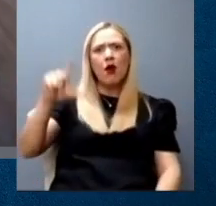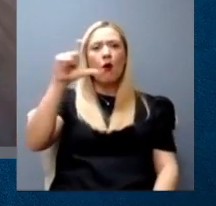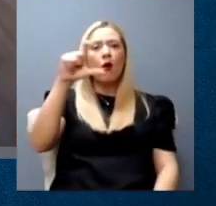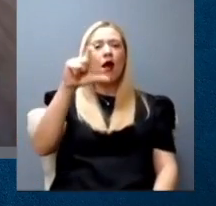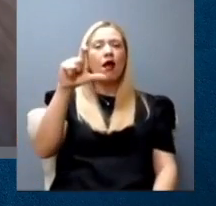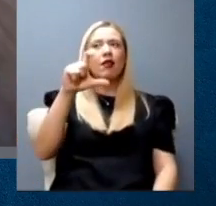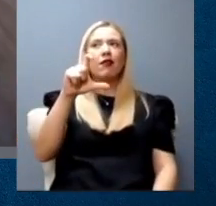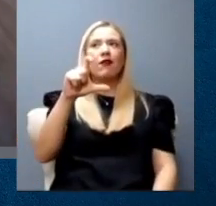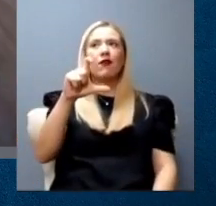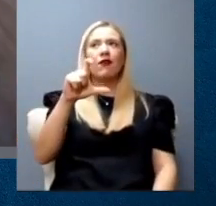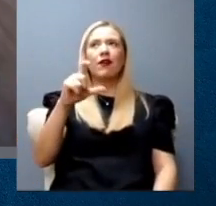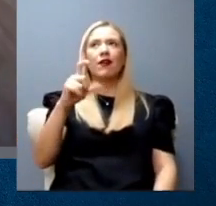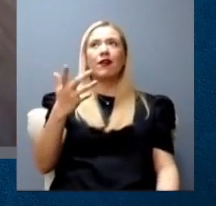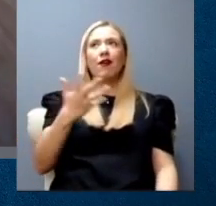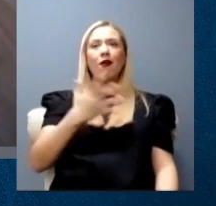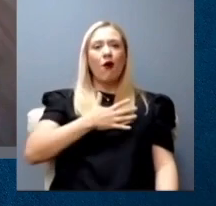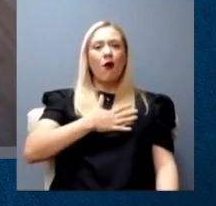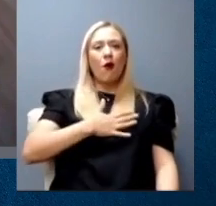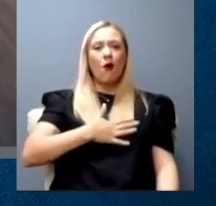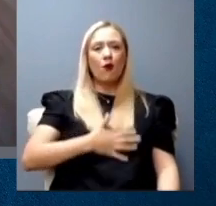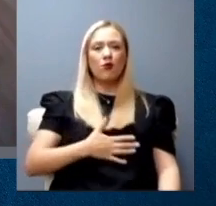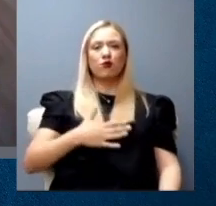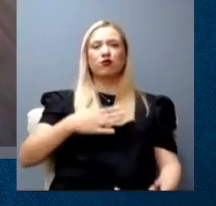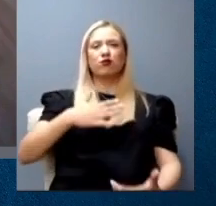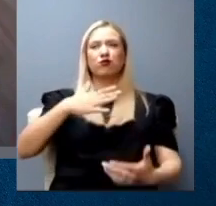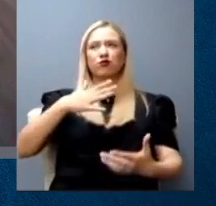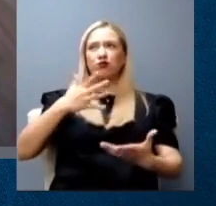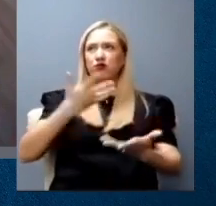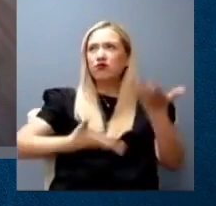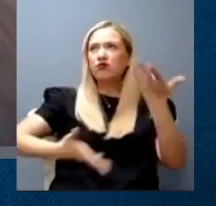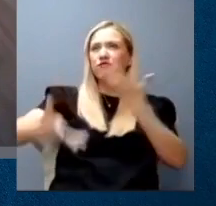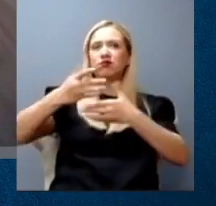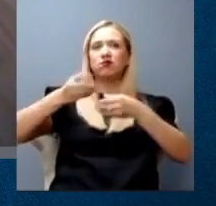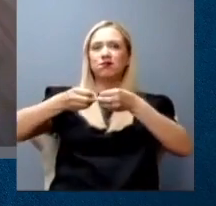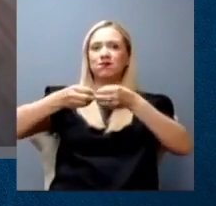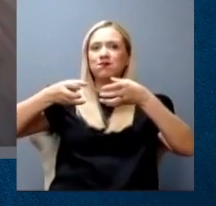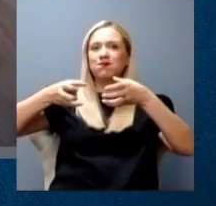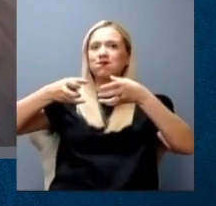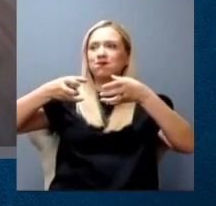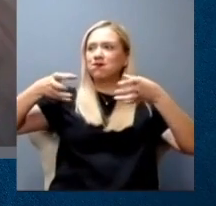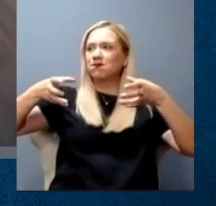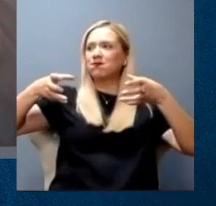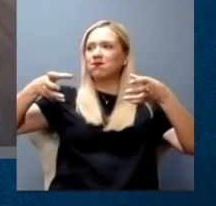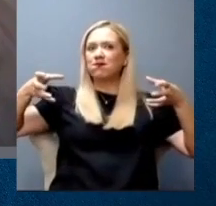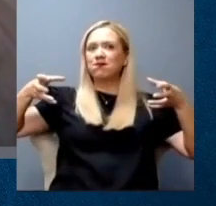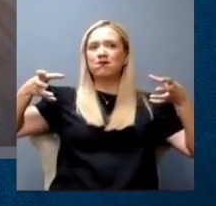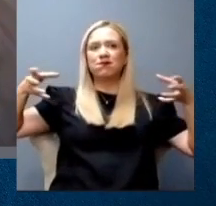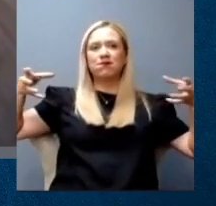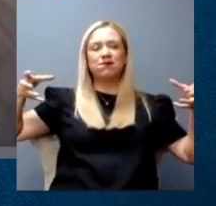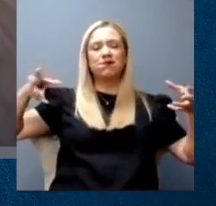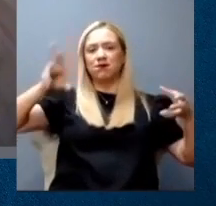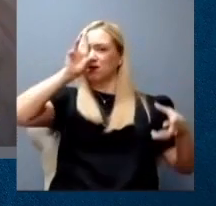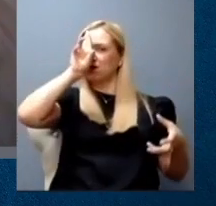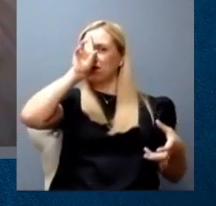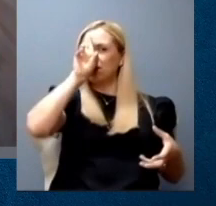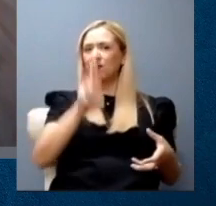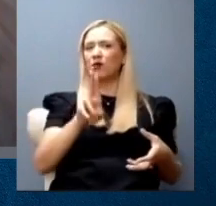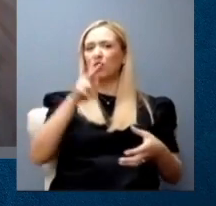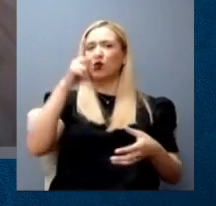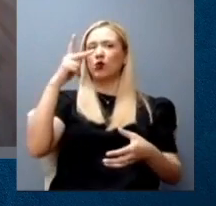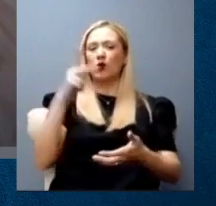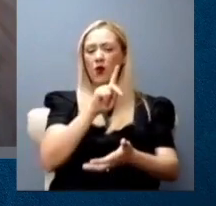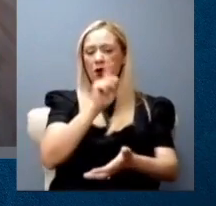soberanías se estaban robusteciendo, los estados-nación empezaban a